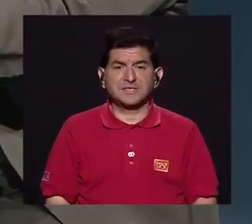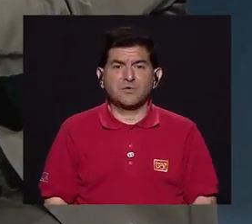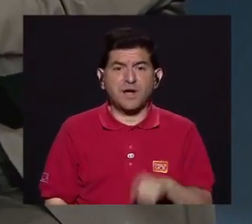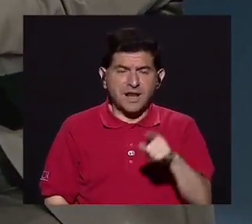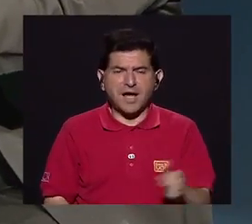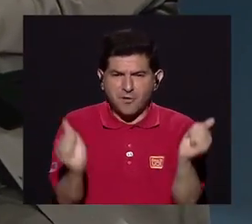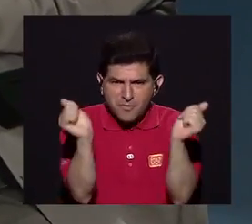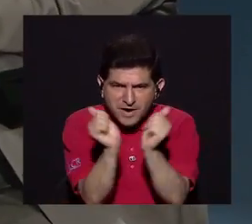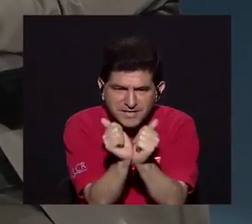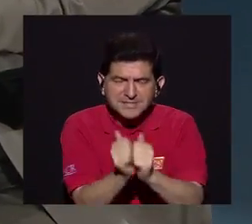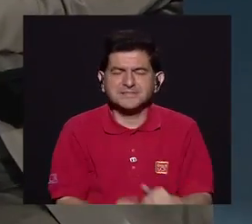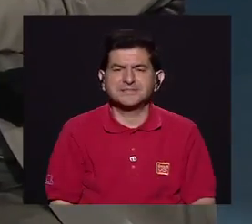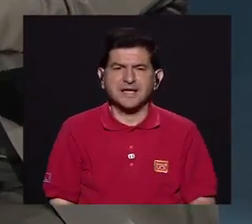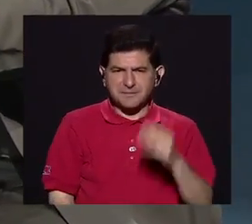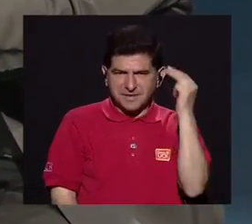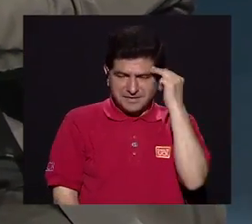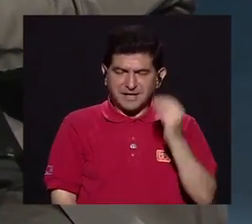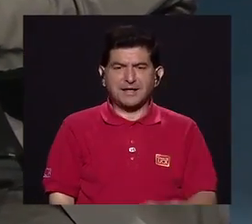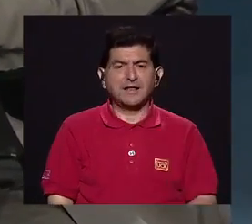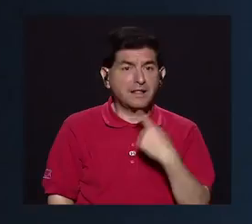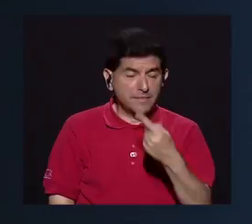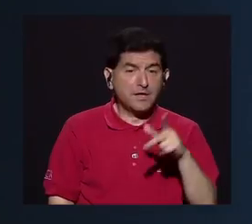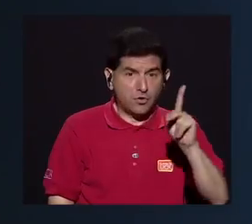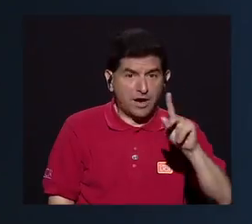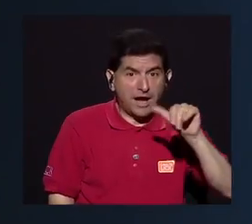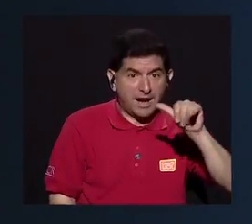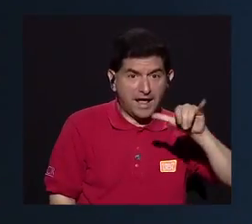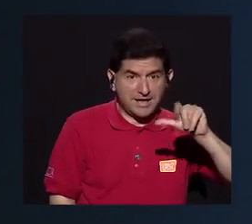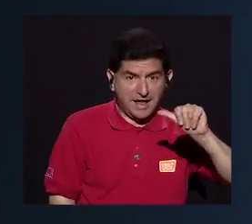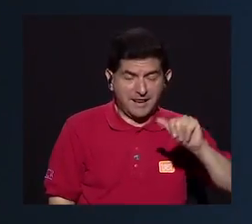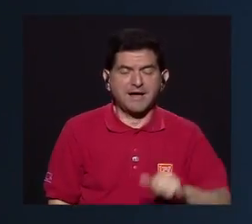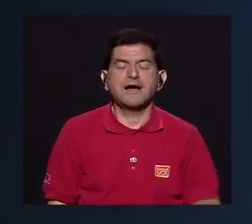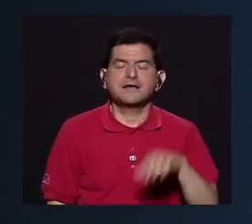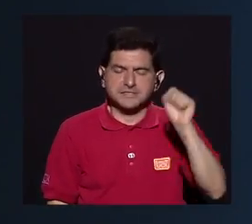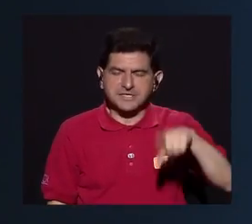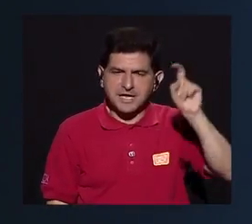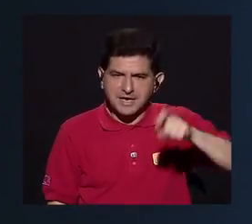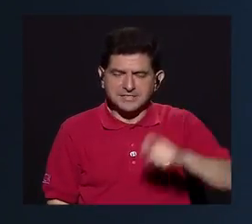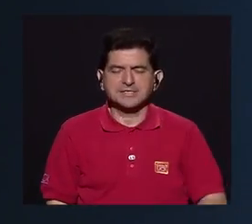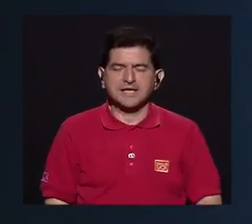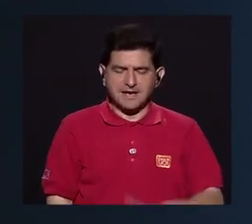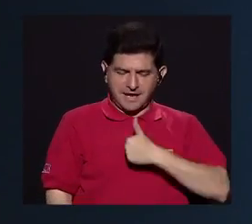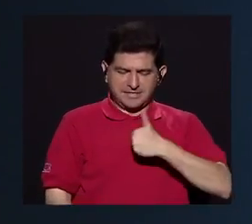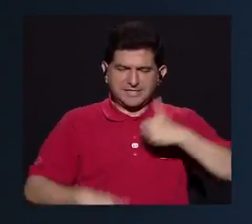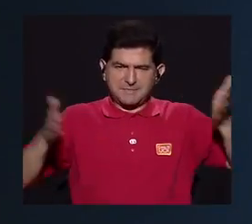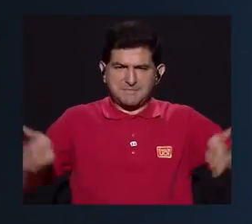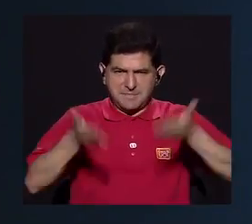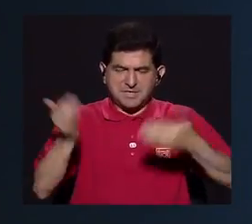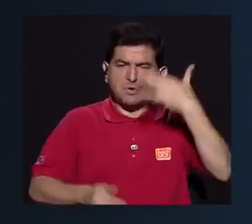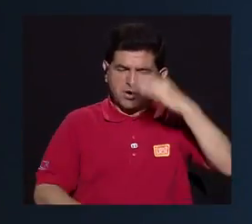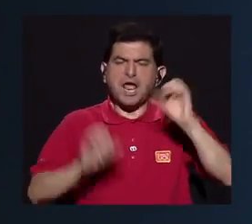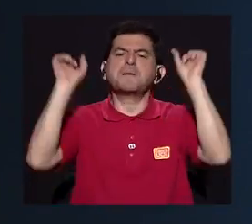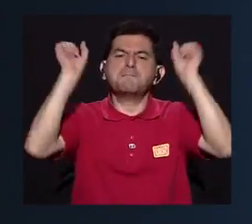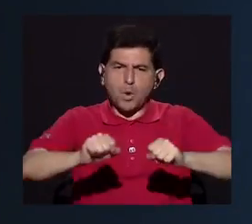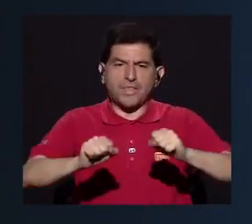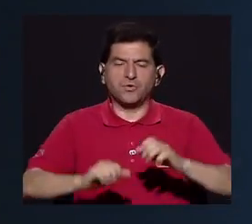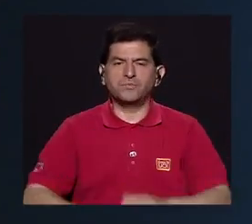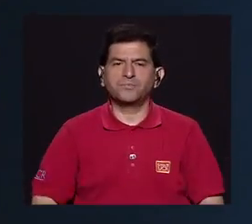Yala? Sí, yo creo que un tema que tiene que ver con automotivación. Muy importante, el creer que sí